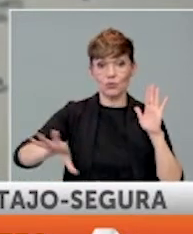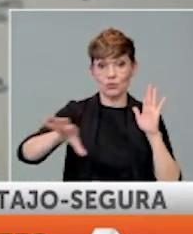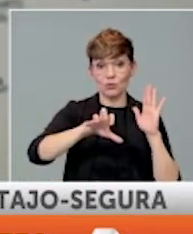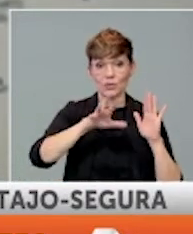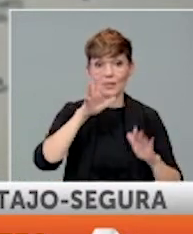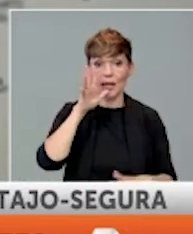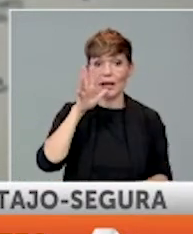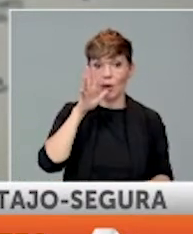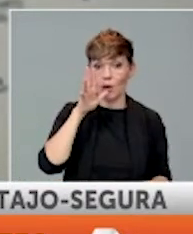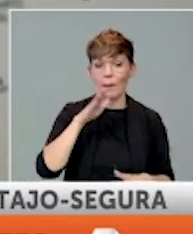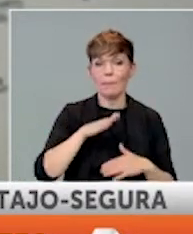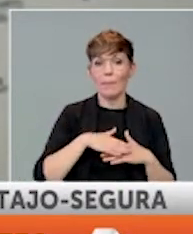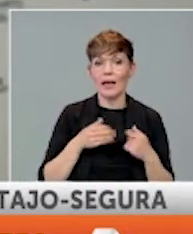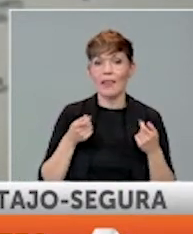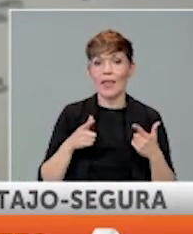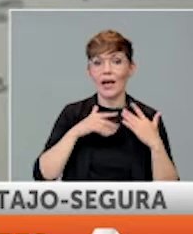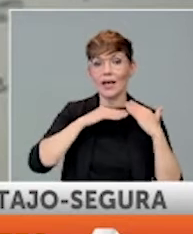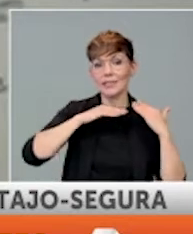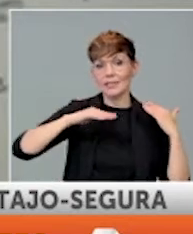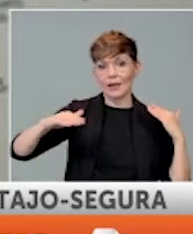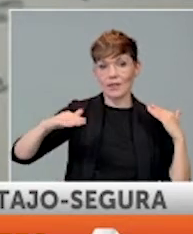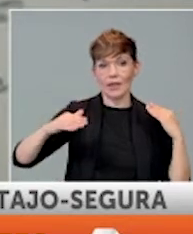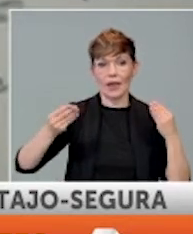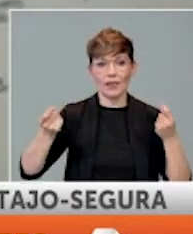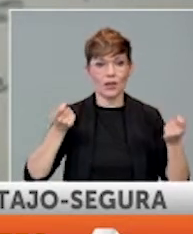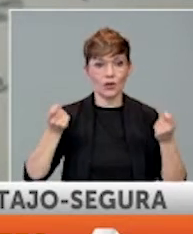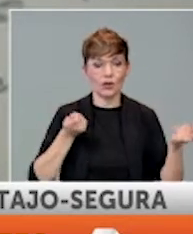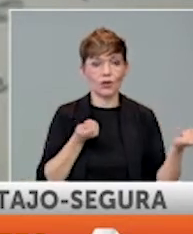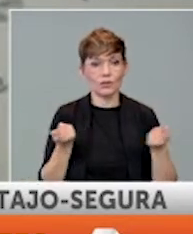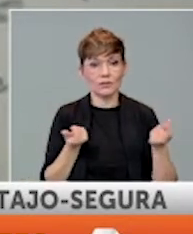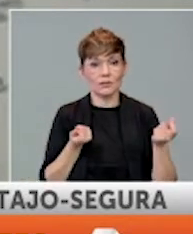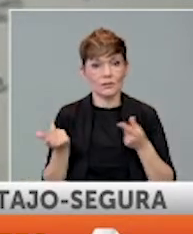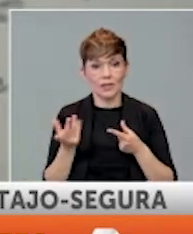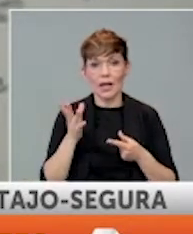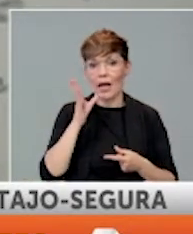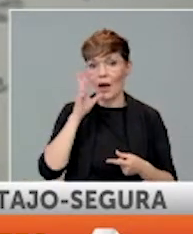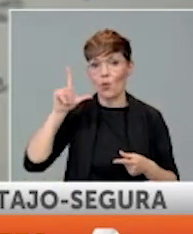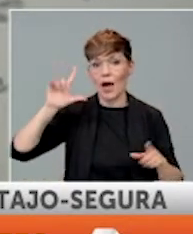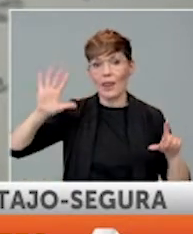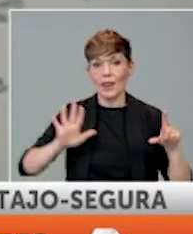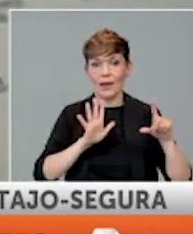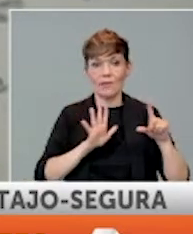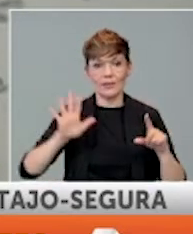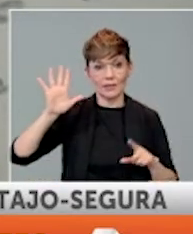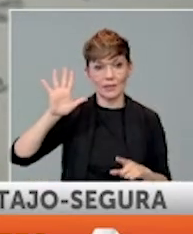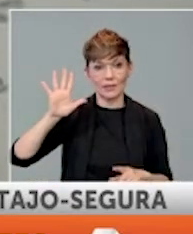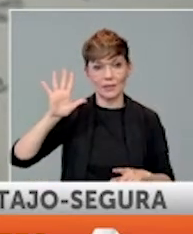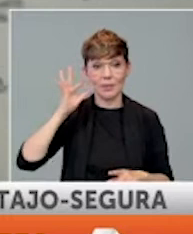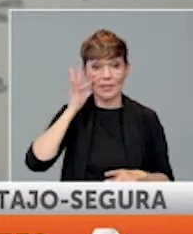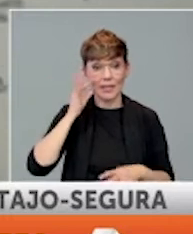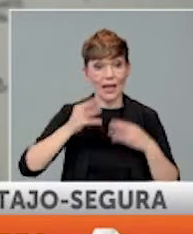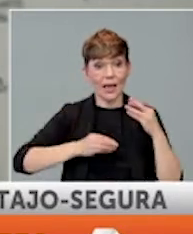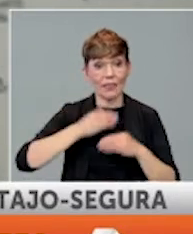para conseguir una mayor estabilidad y regularidad en los envíos de agua al Levante. El problema es que está haciéndose fuera de